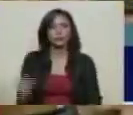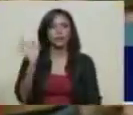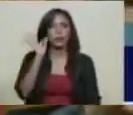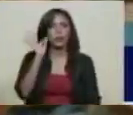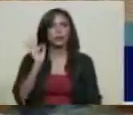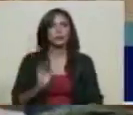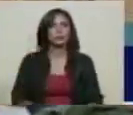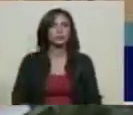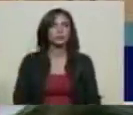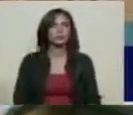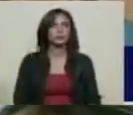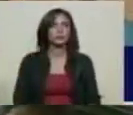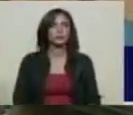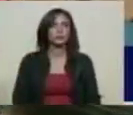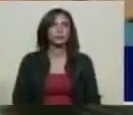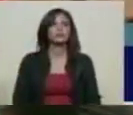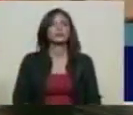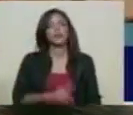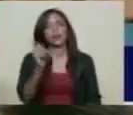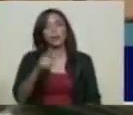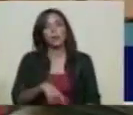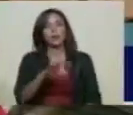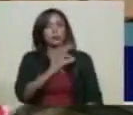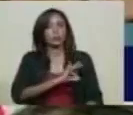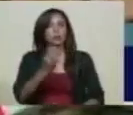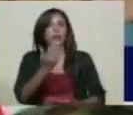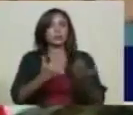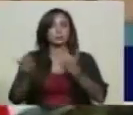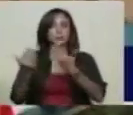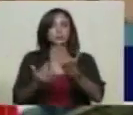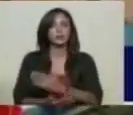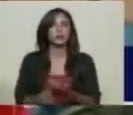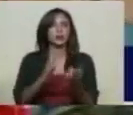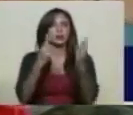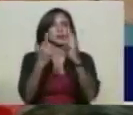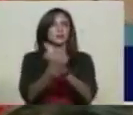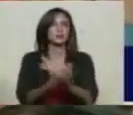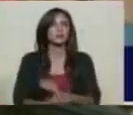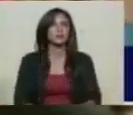comisionada de Movimientos Sociales, Nouslit.